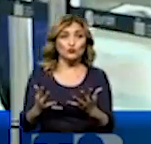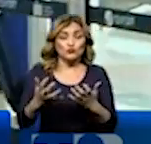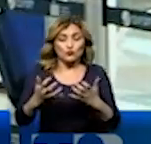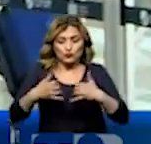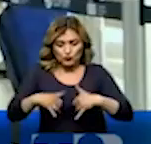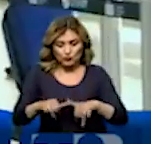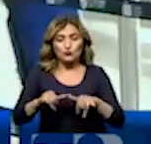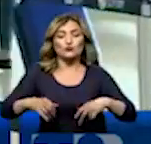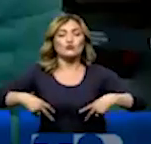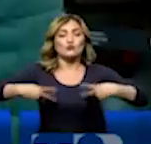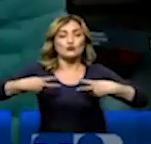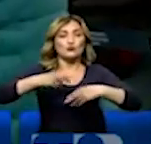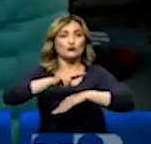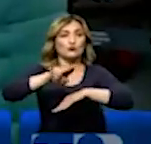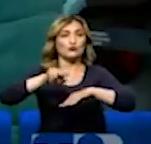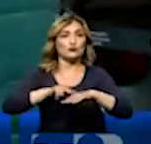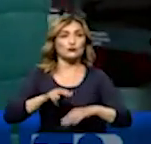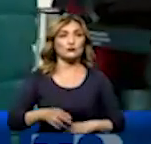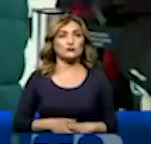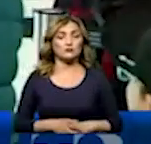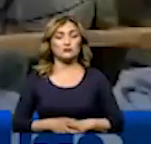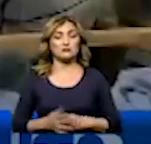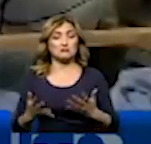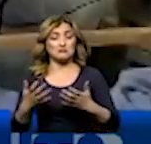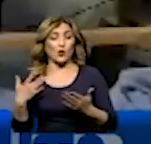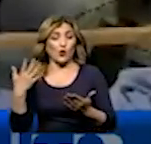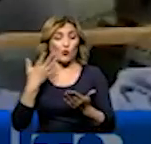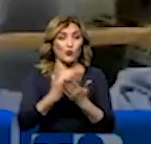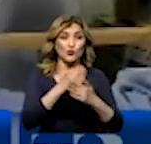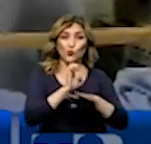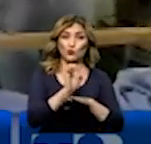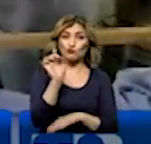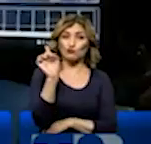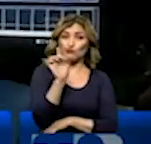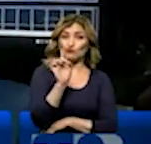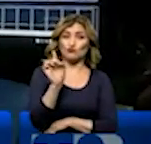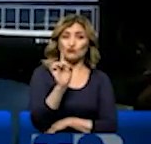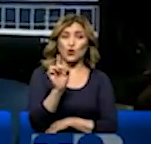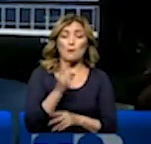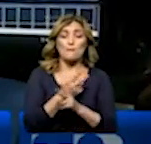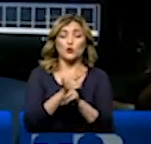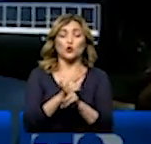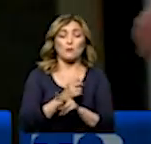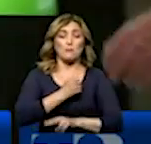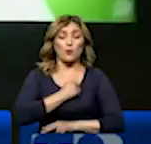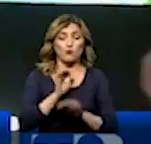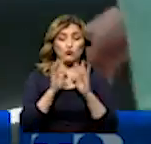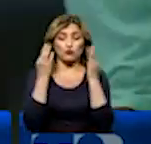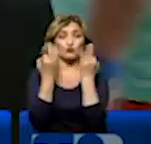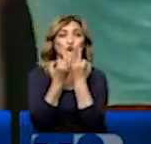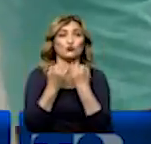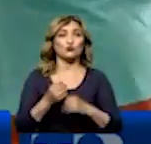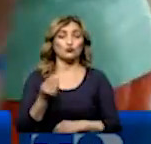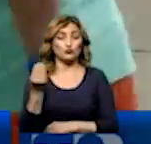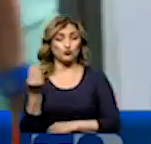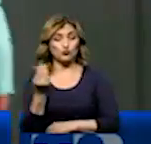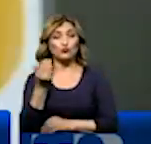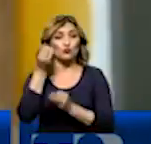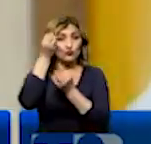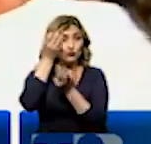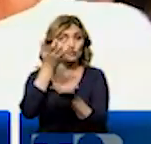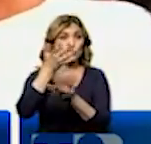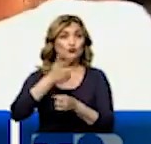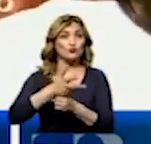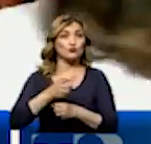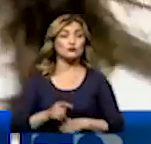seguir su vida normal y se niegan a volver a Ecuador para, entre otras cosas, proteger a su familia, según narra la joven en este mismo